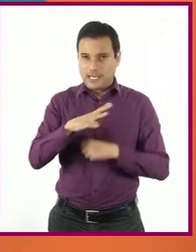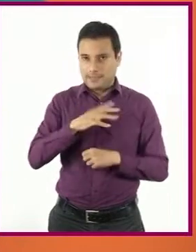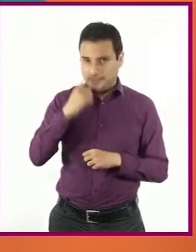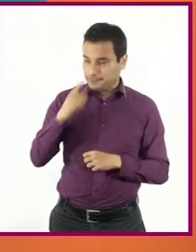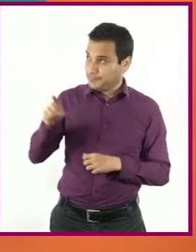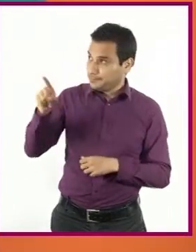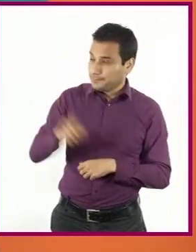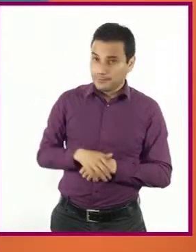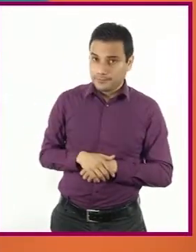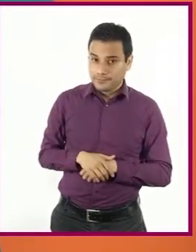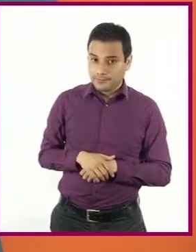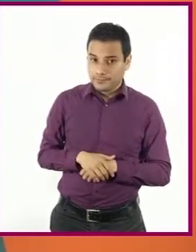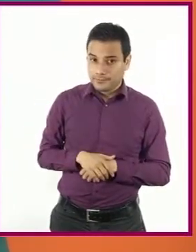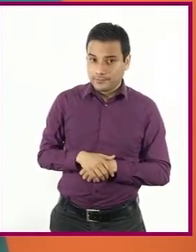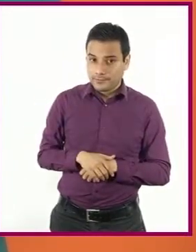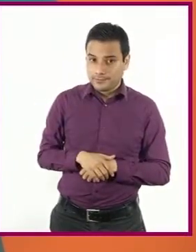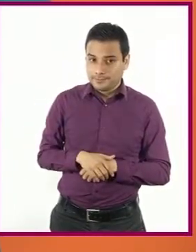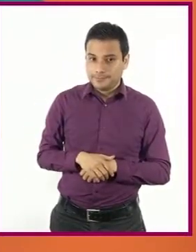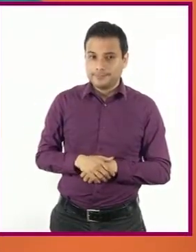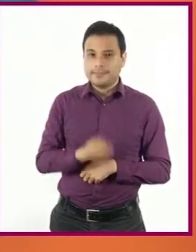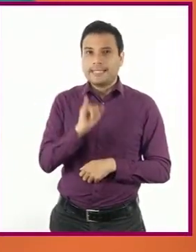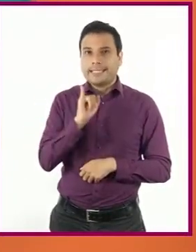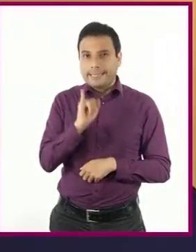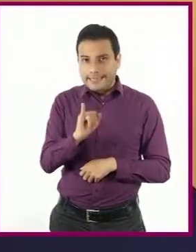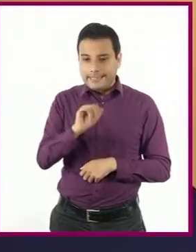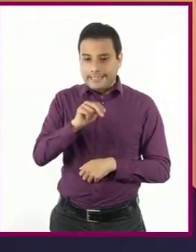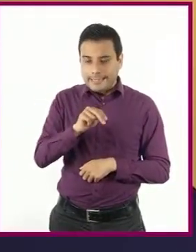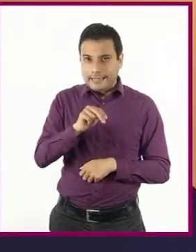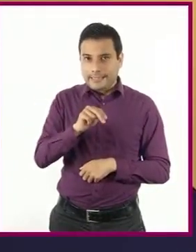Índice Nacional de Precios al Consumidor.